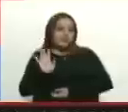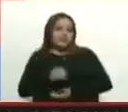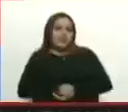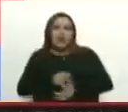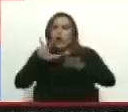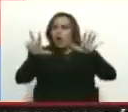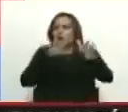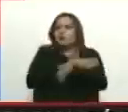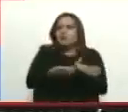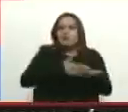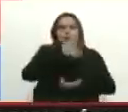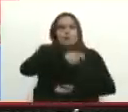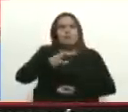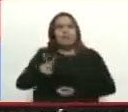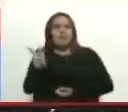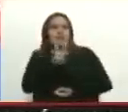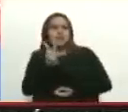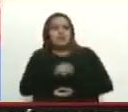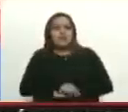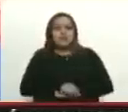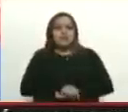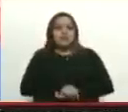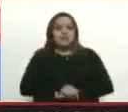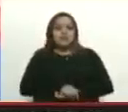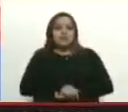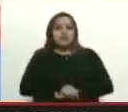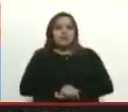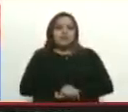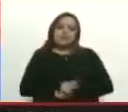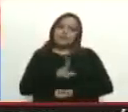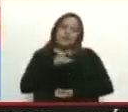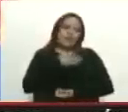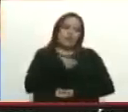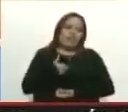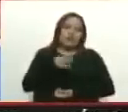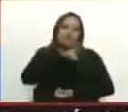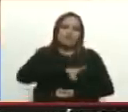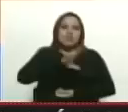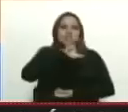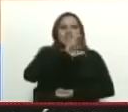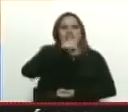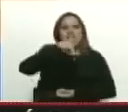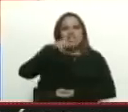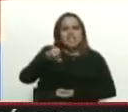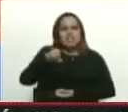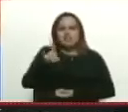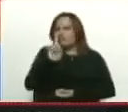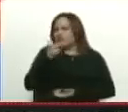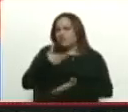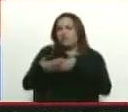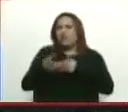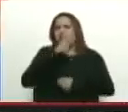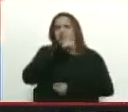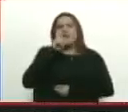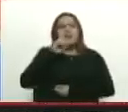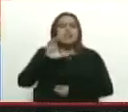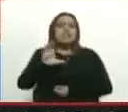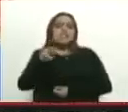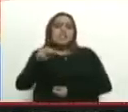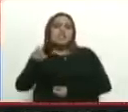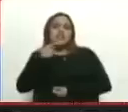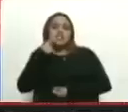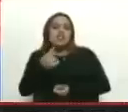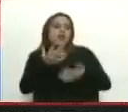8 millones de venezolanos. Ese es el temor de usar el CNE. No el nombre, el nombre de la persona, no, porque el CNE le va a decir